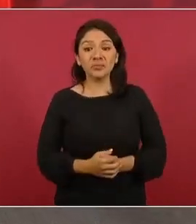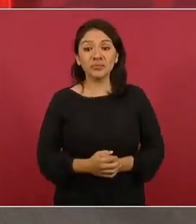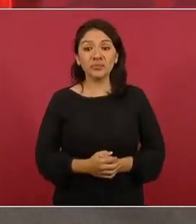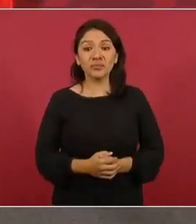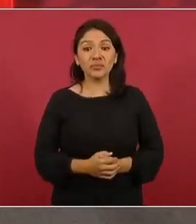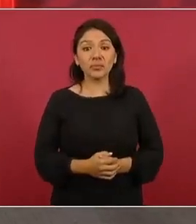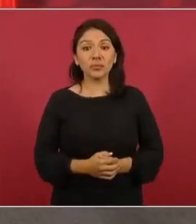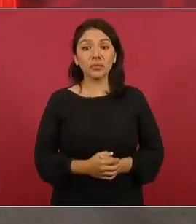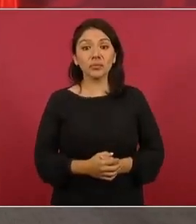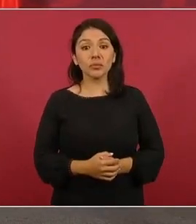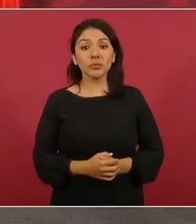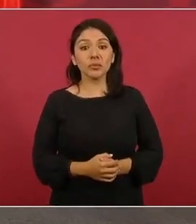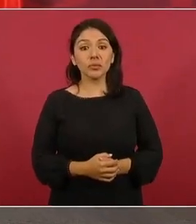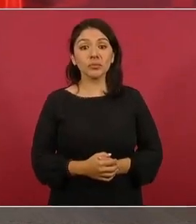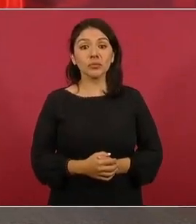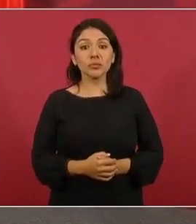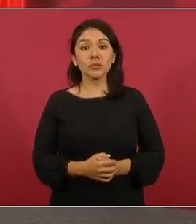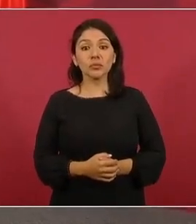aunque